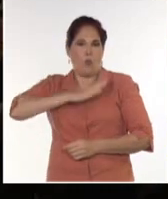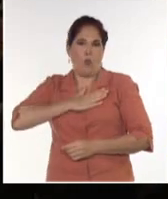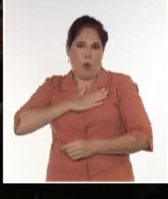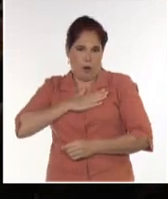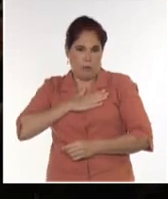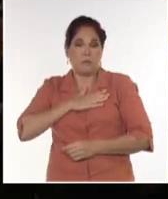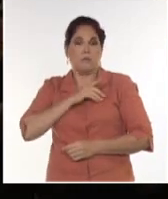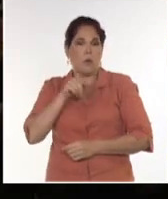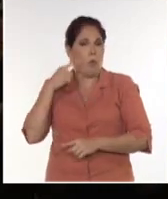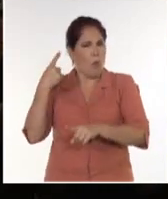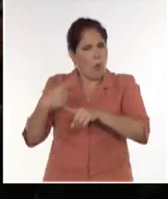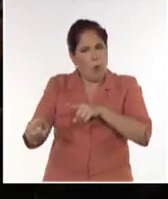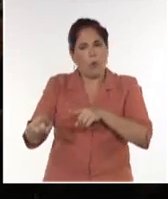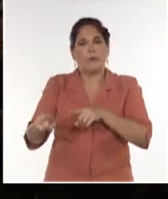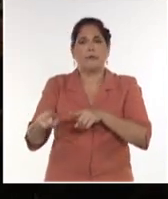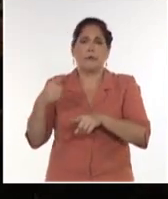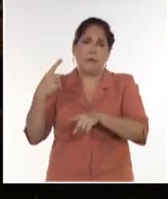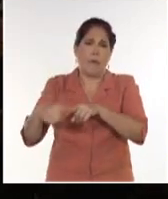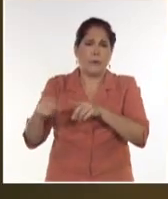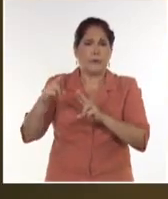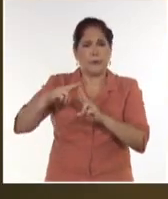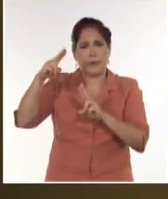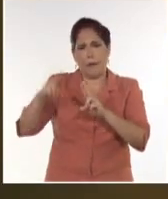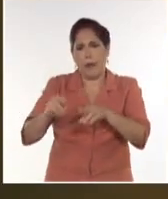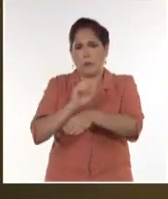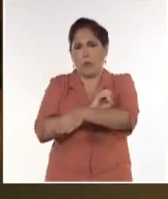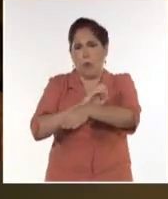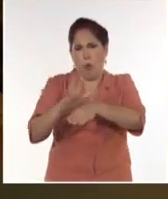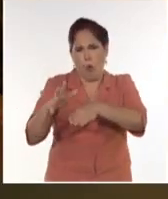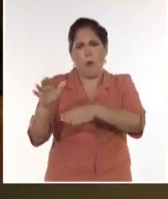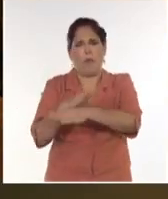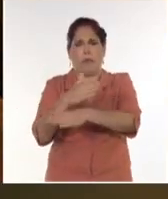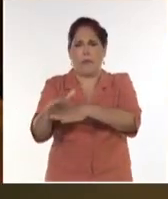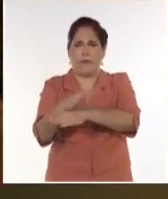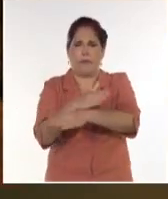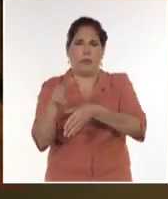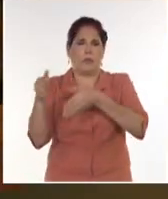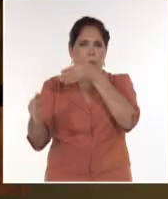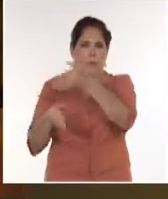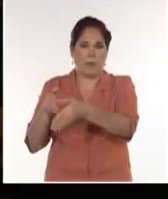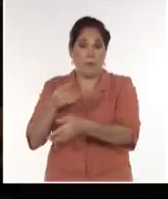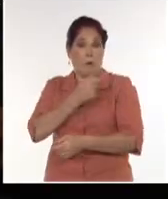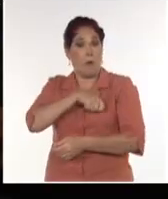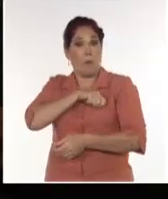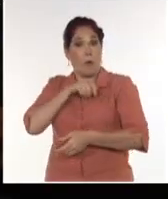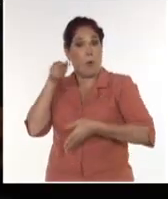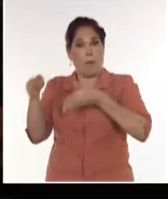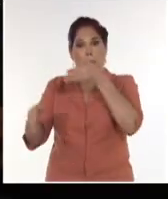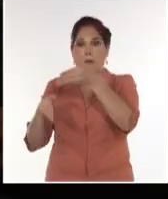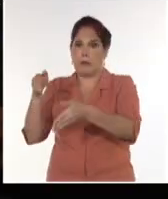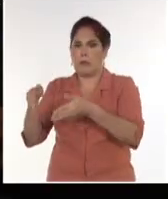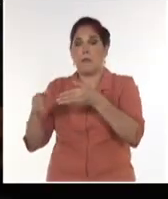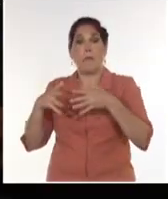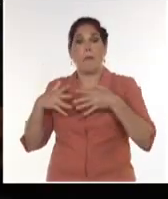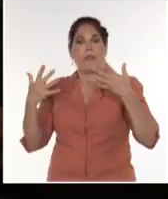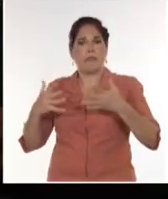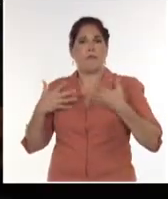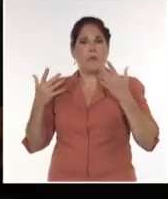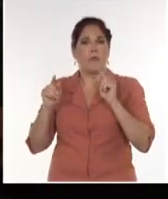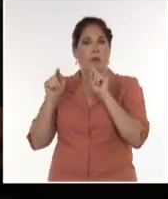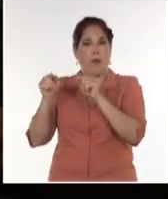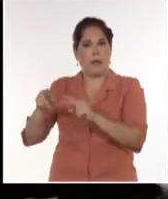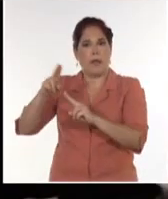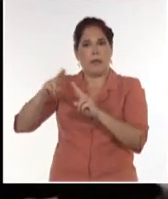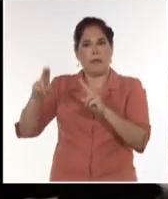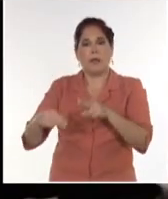le seguirán Clowncierto y Aventuras del Soldado Desconocido. El público asistente al encuentro disfrutará de la presencia de Teatro